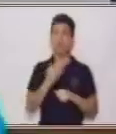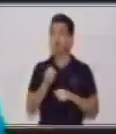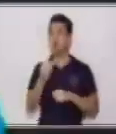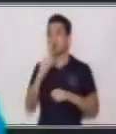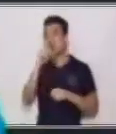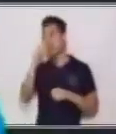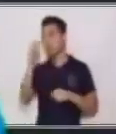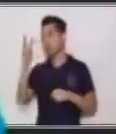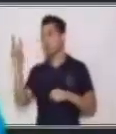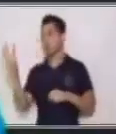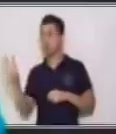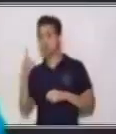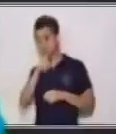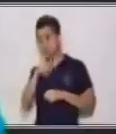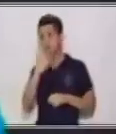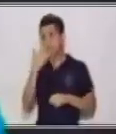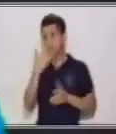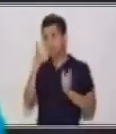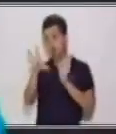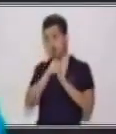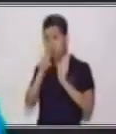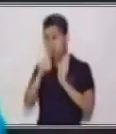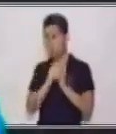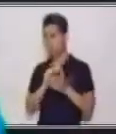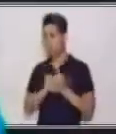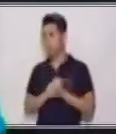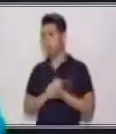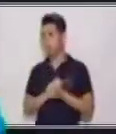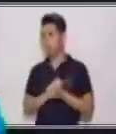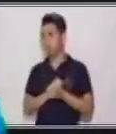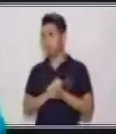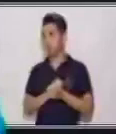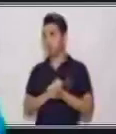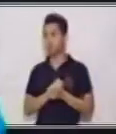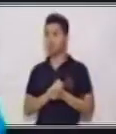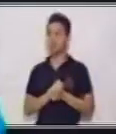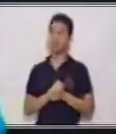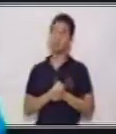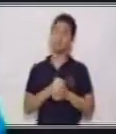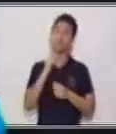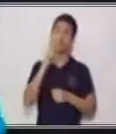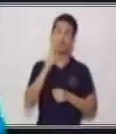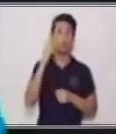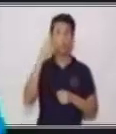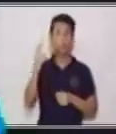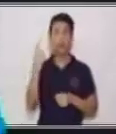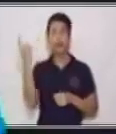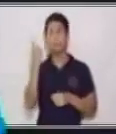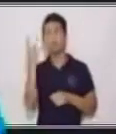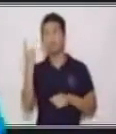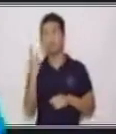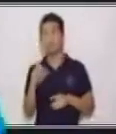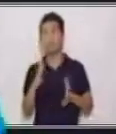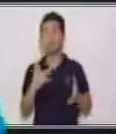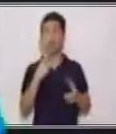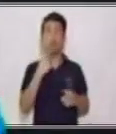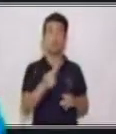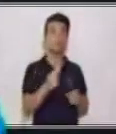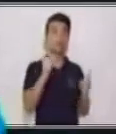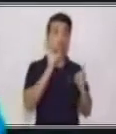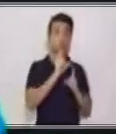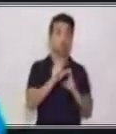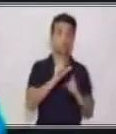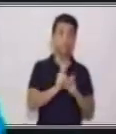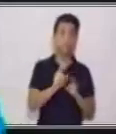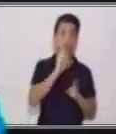poderlo escribir. Es importante procurar decir una cosa a la vez, un segmento a la vez o